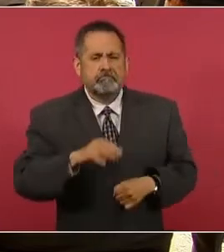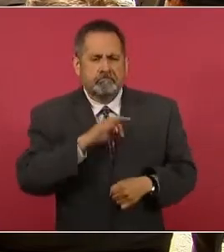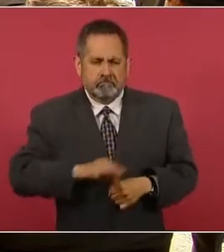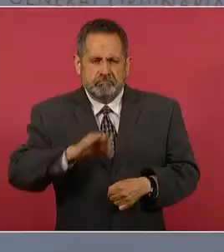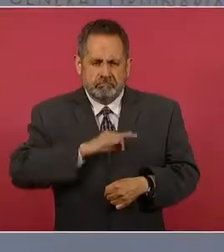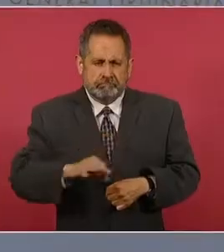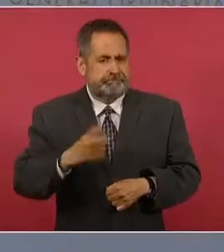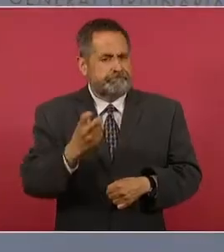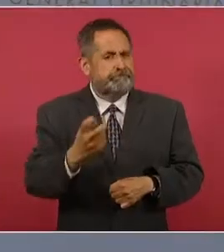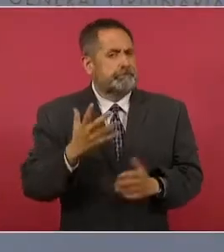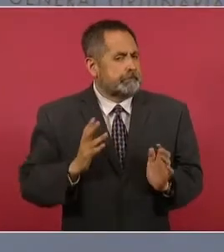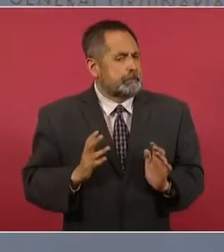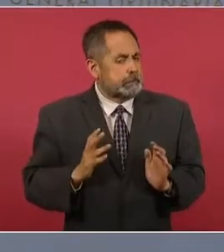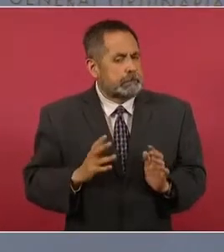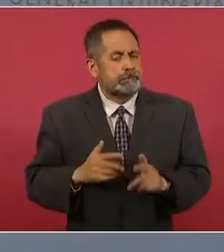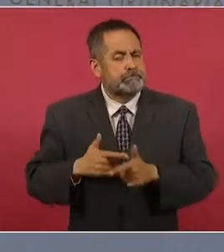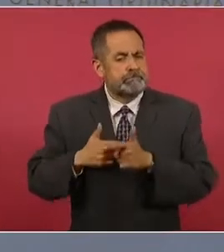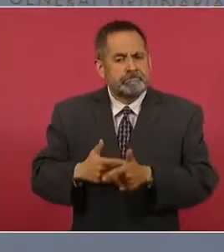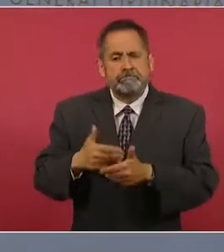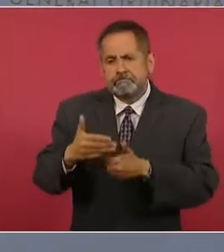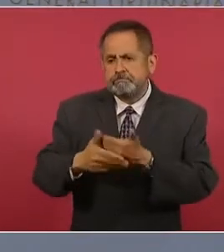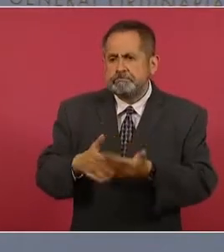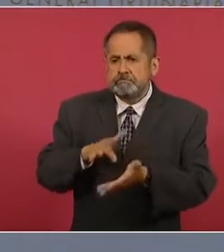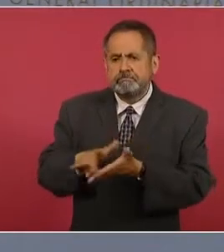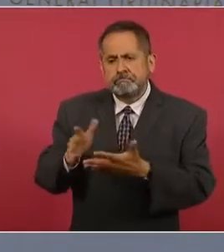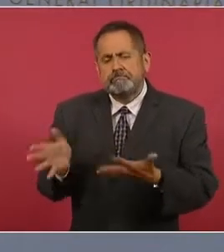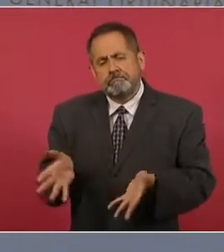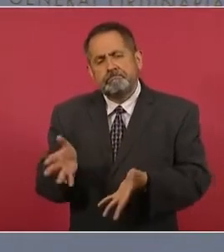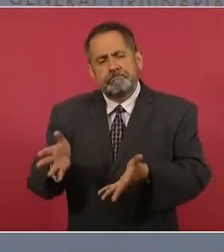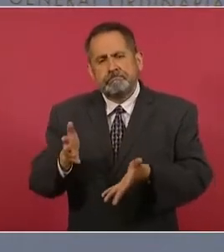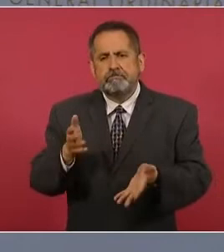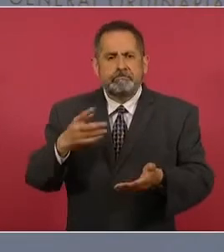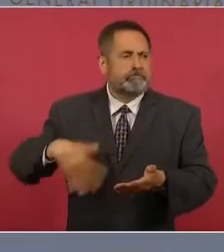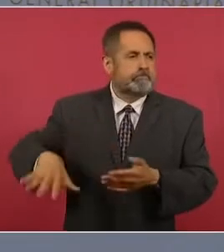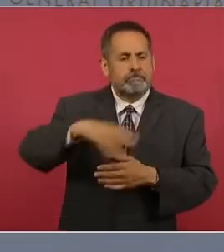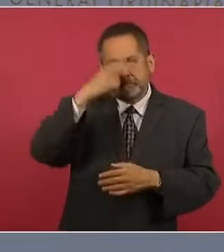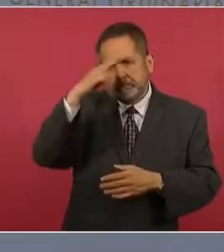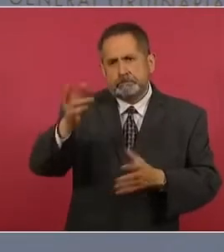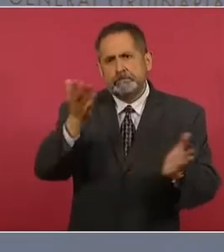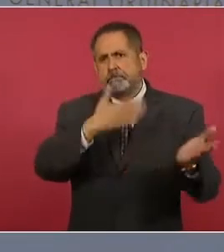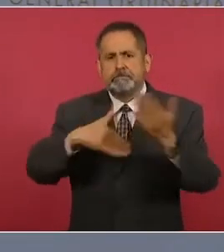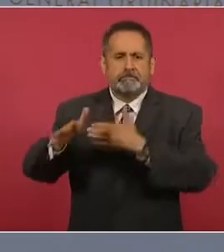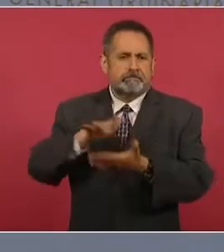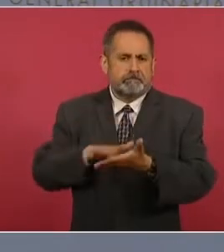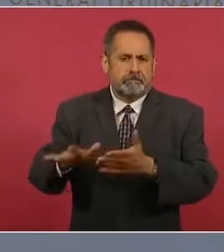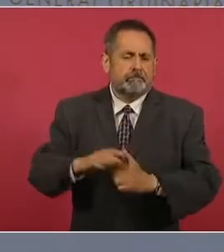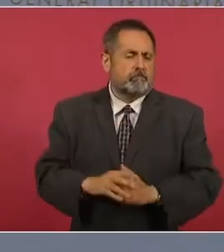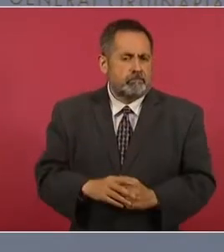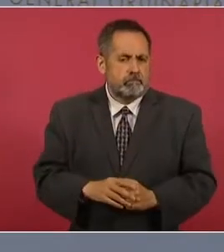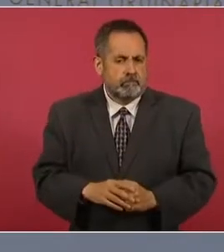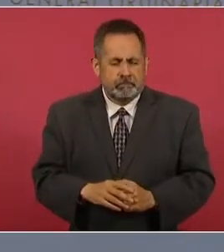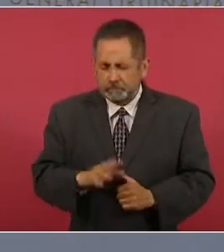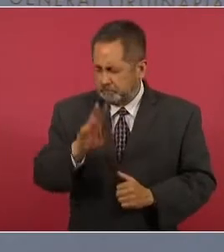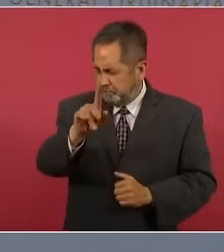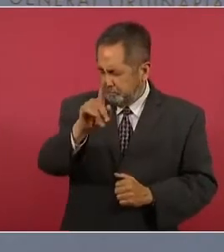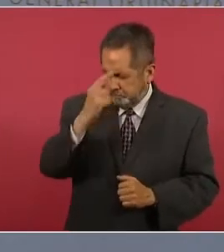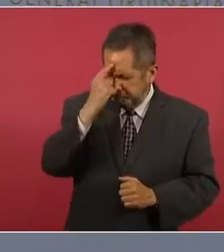vamos a seguir impulsando el desarrollo del país. Creo que en materia